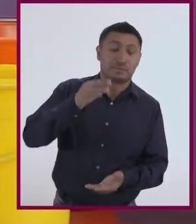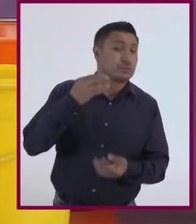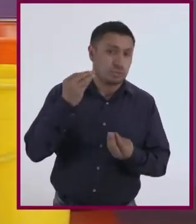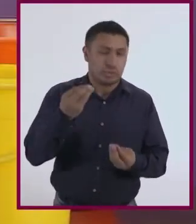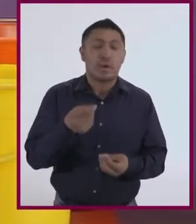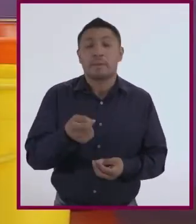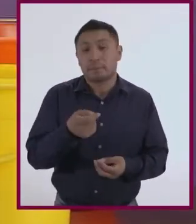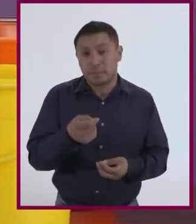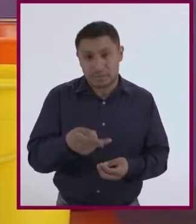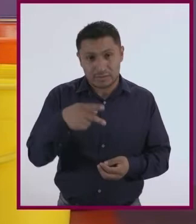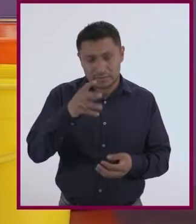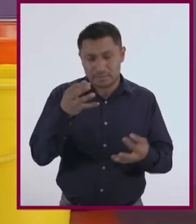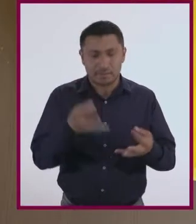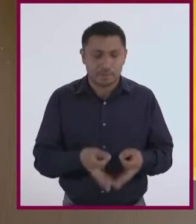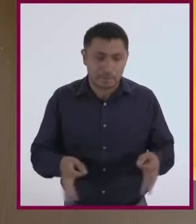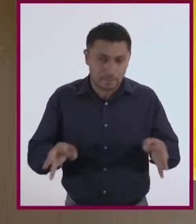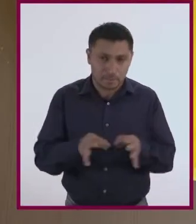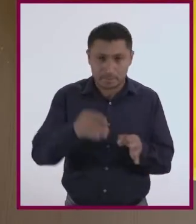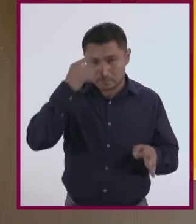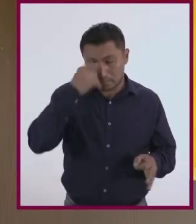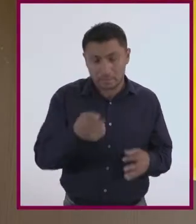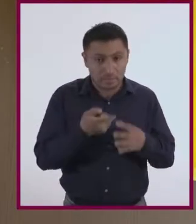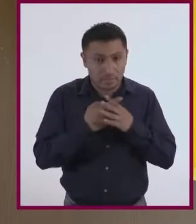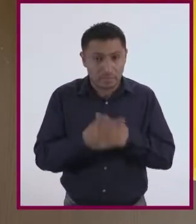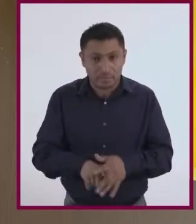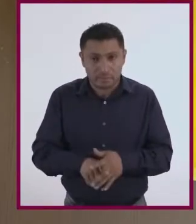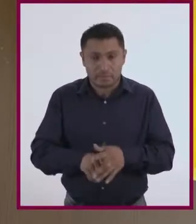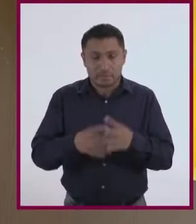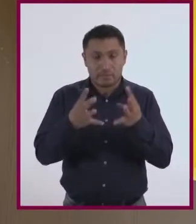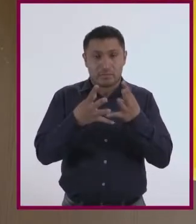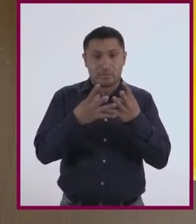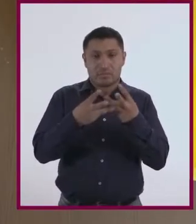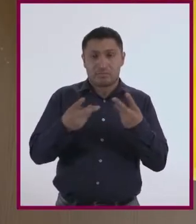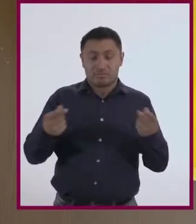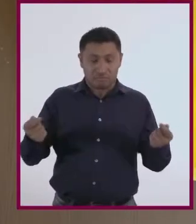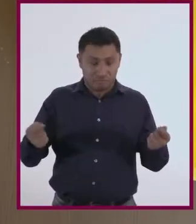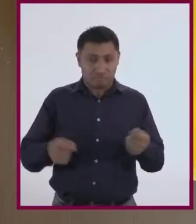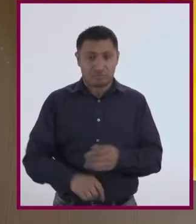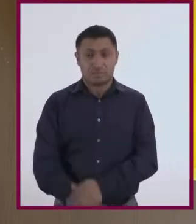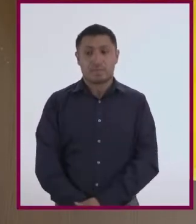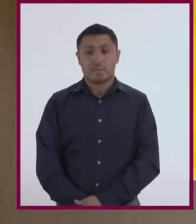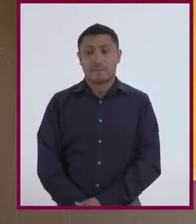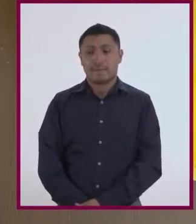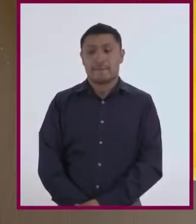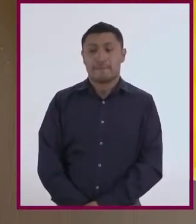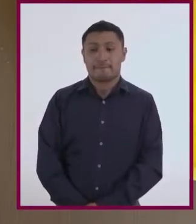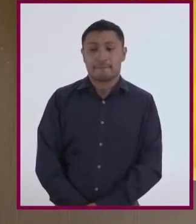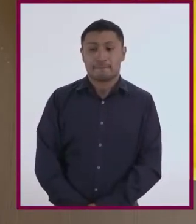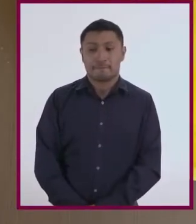sin embargo, suficiente para que empiece el proceso de descomposición.